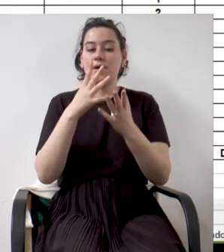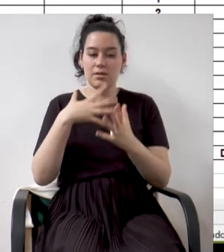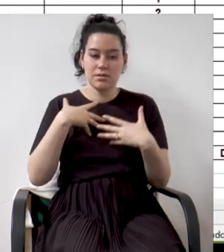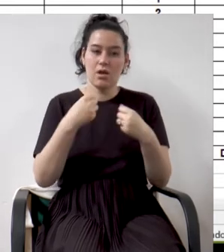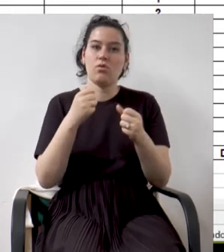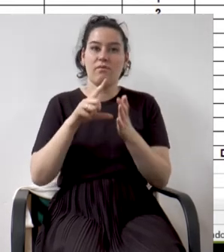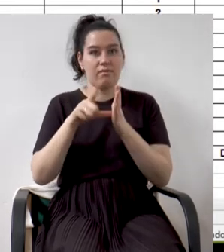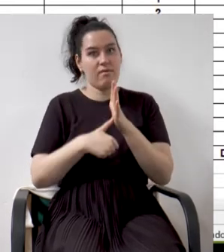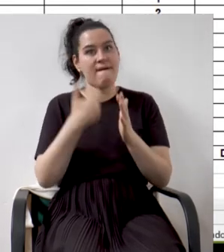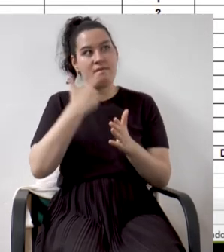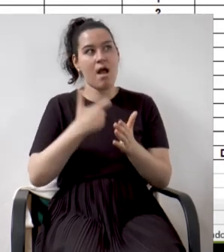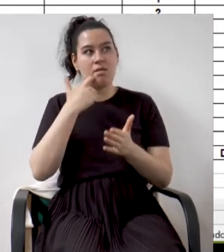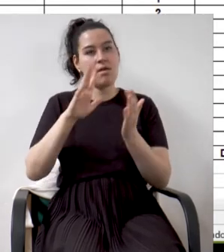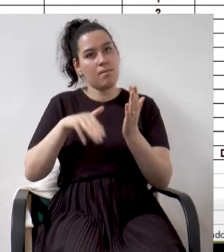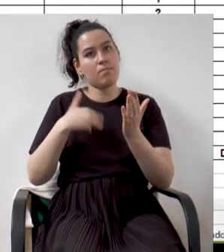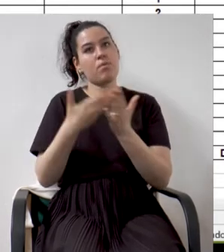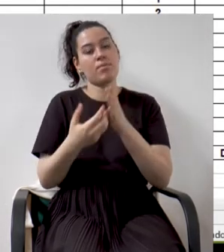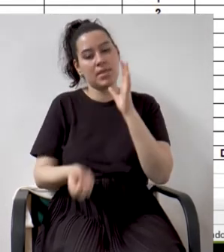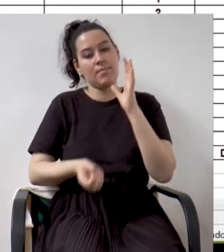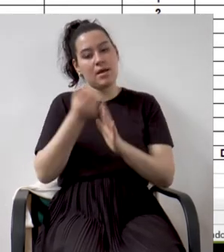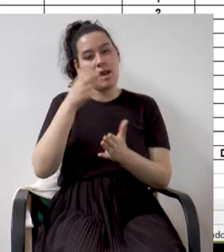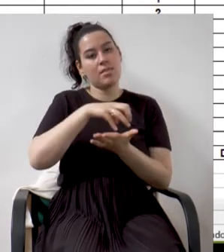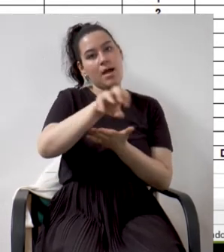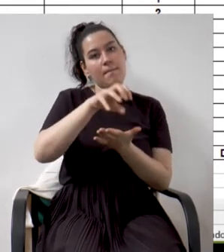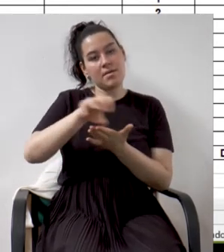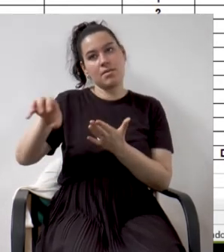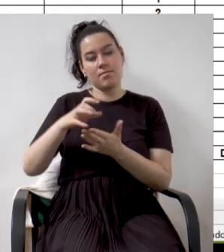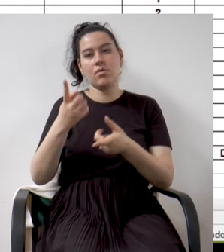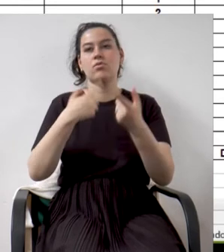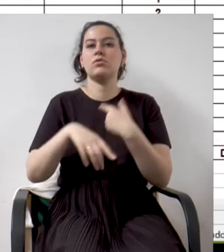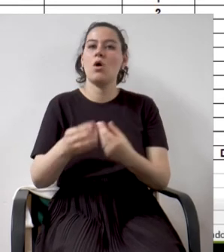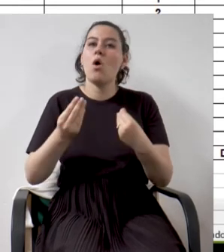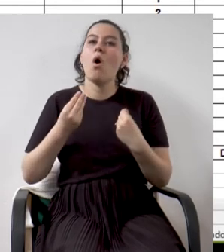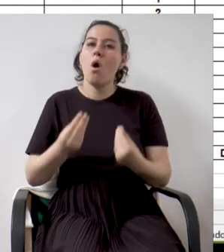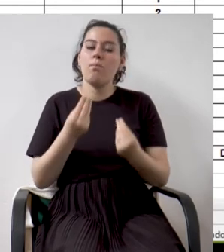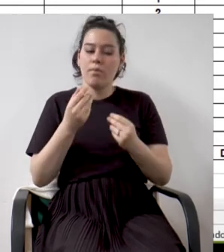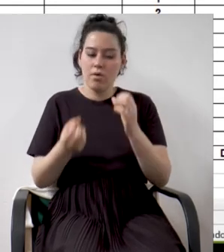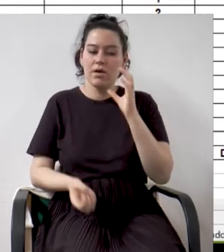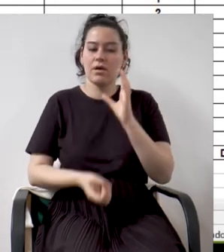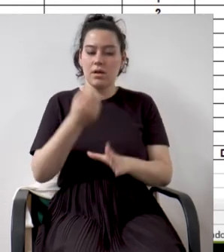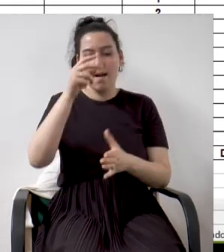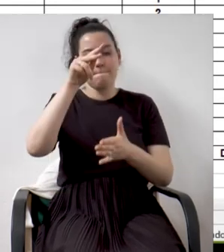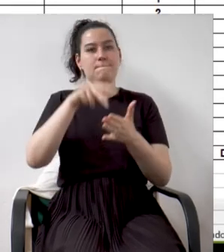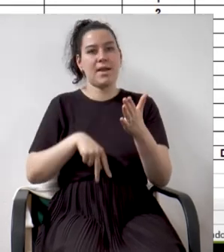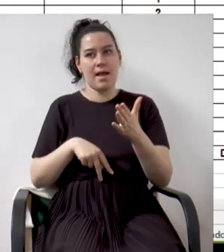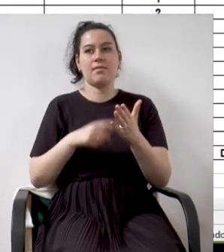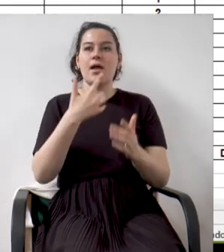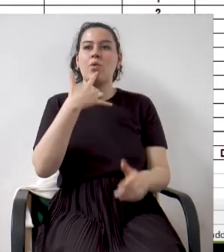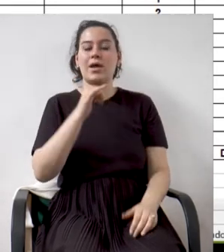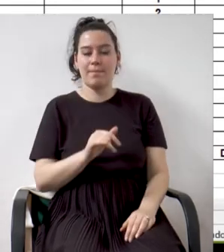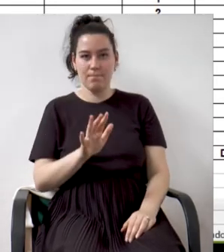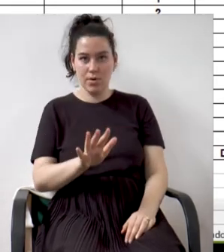más retrasada en la propuesta de posibles departamentos. Entonces, ¿cómo se arma el gran puzzle? Y acá yo les traigo un ejemplo,